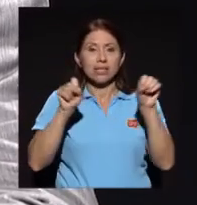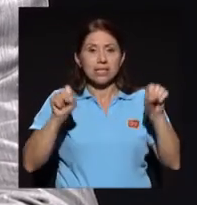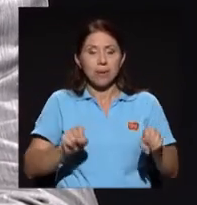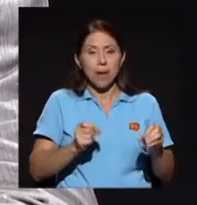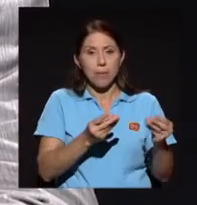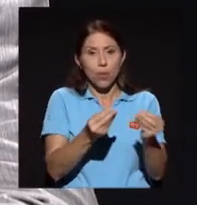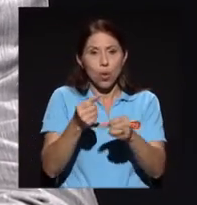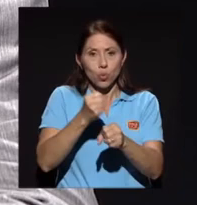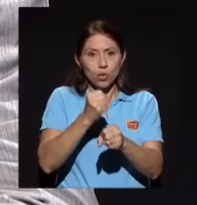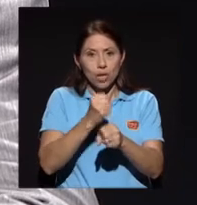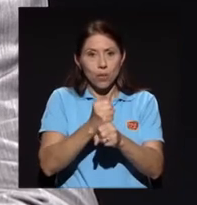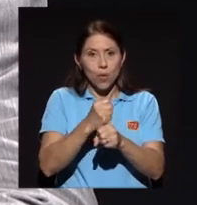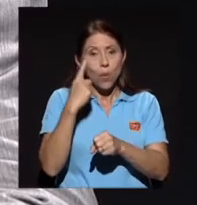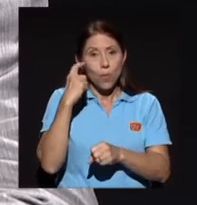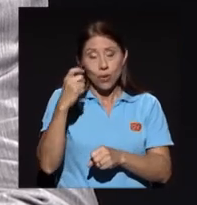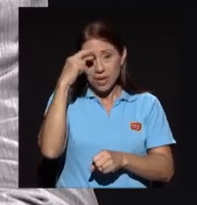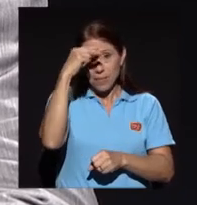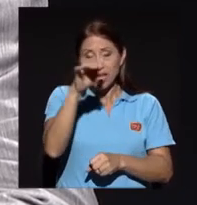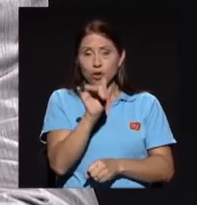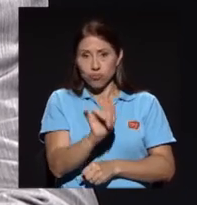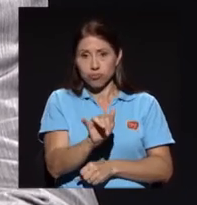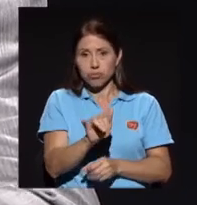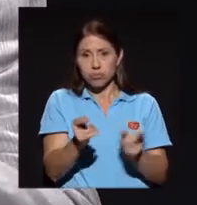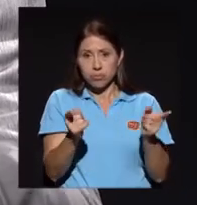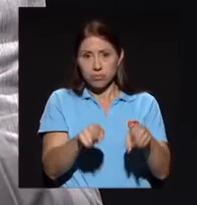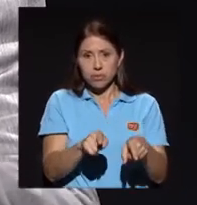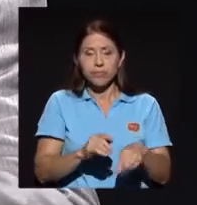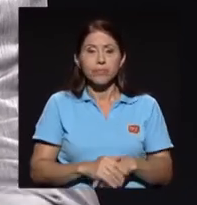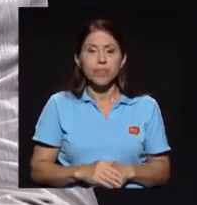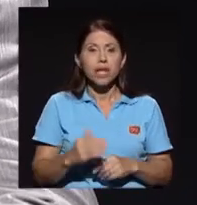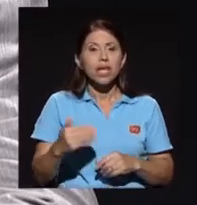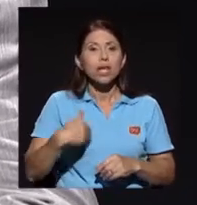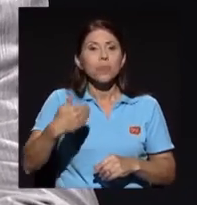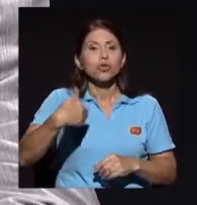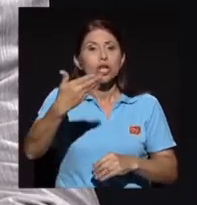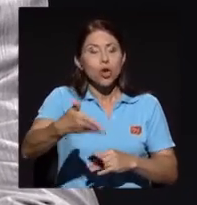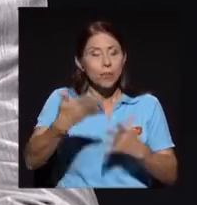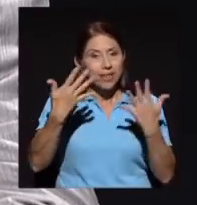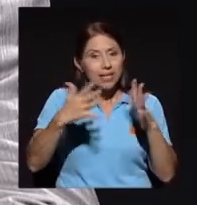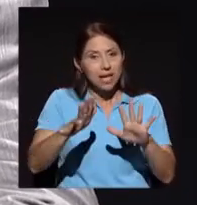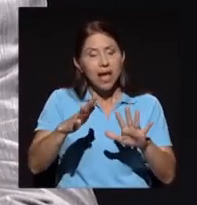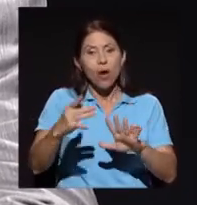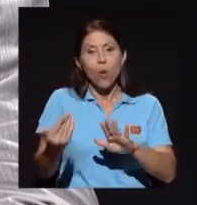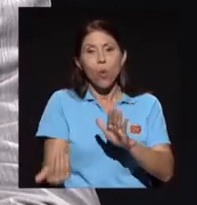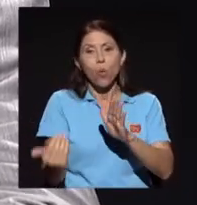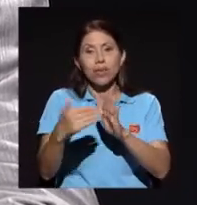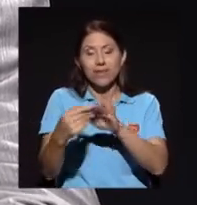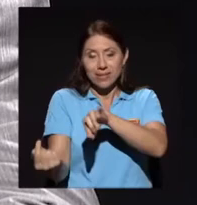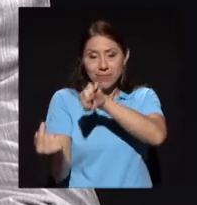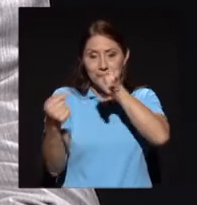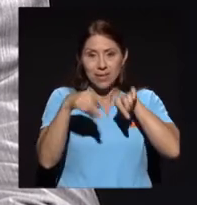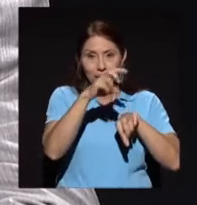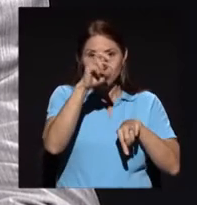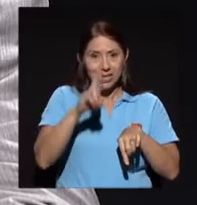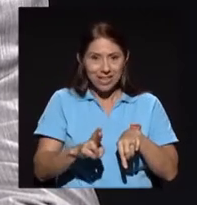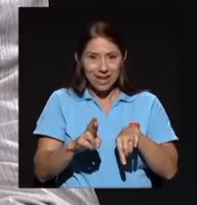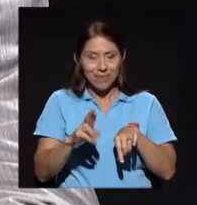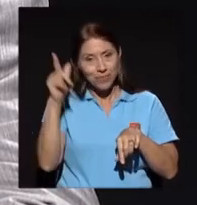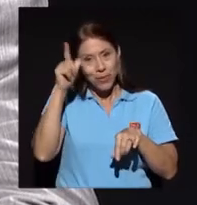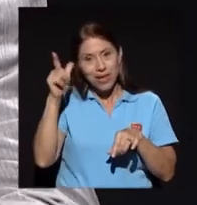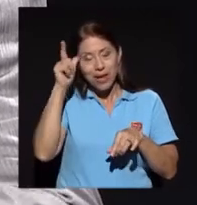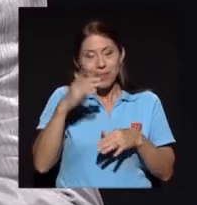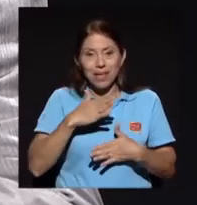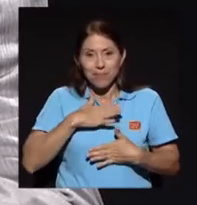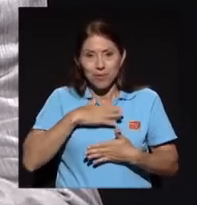muy estatizado. Y posteriormente regresé a Costa Rica, obviamente a mi terruño, a mi universidad,